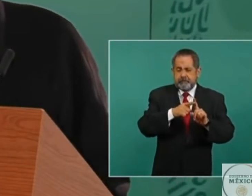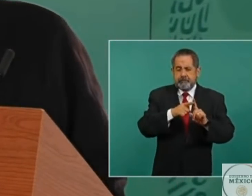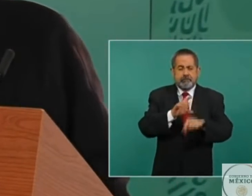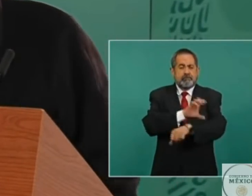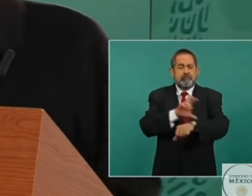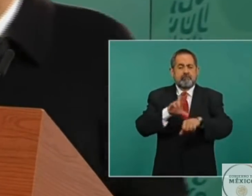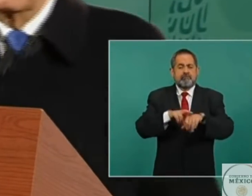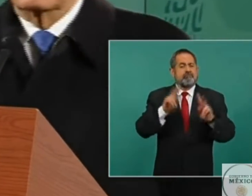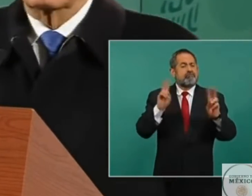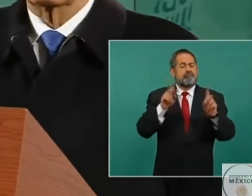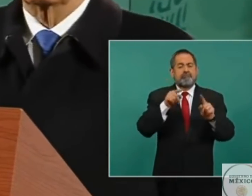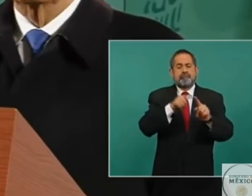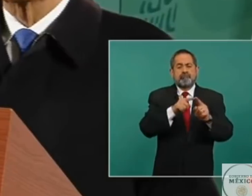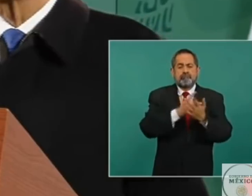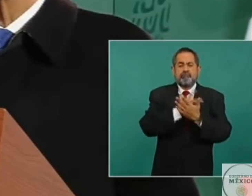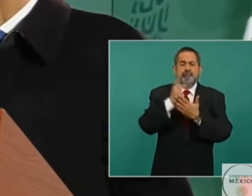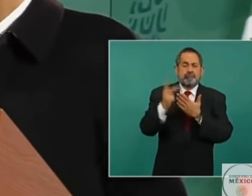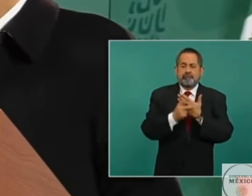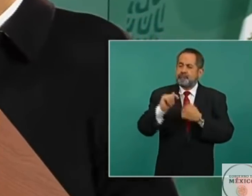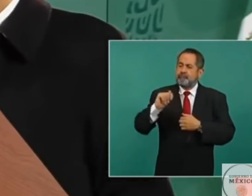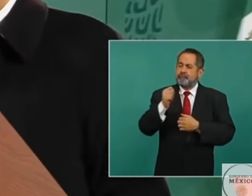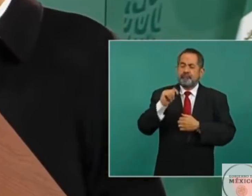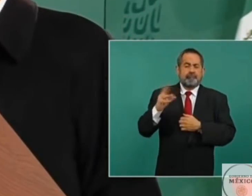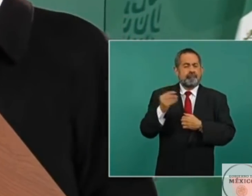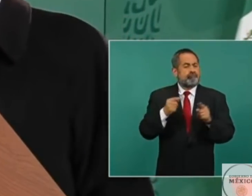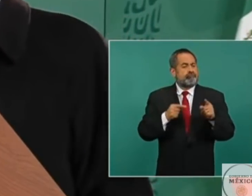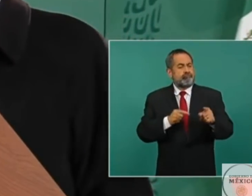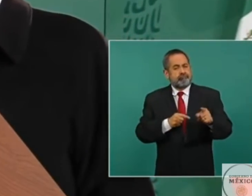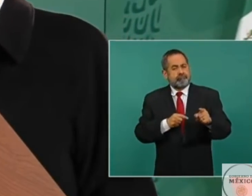programa de tecnología